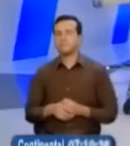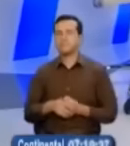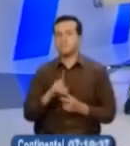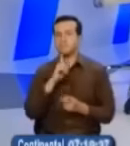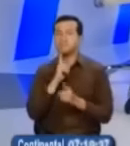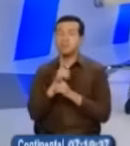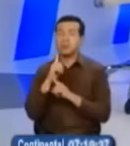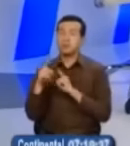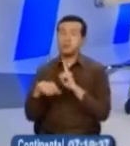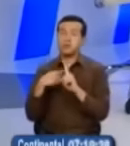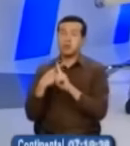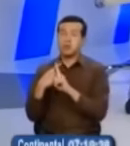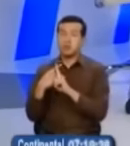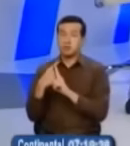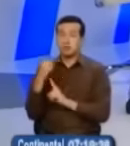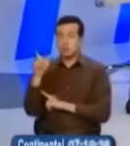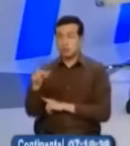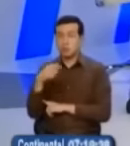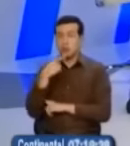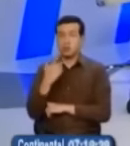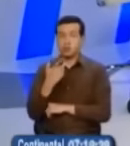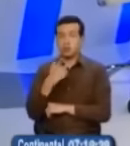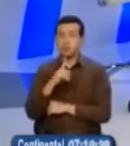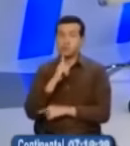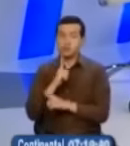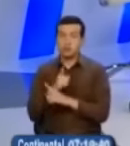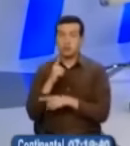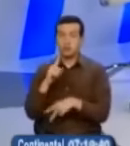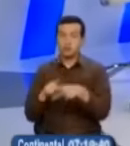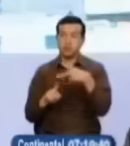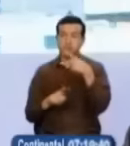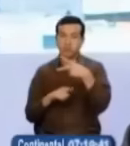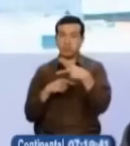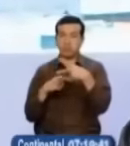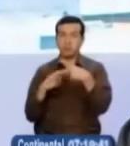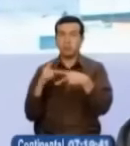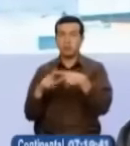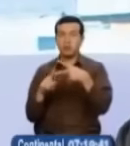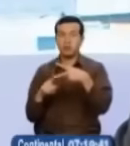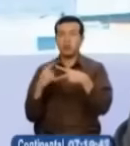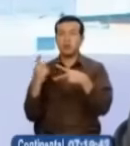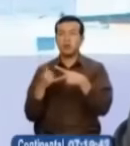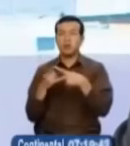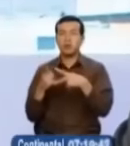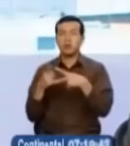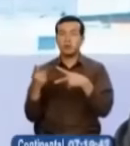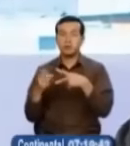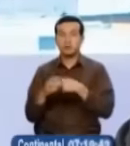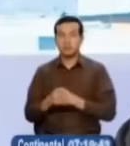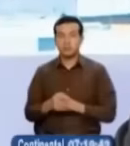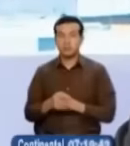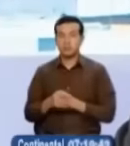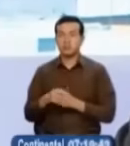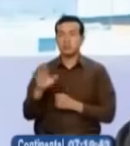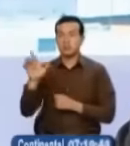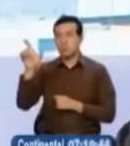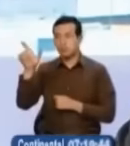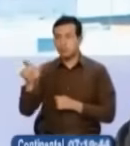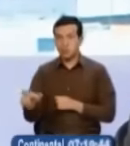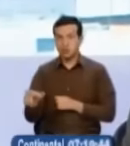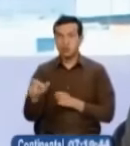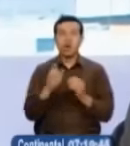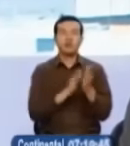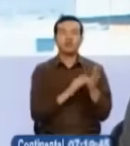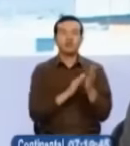que complementar lo que Javier efectivamente señala con dos elementos adicionales. Uno, la diferencia entre cliente y